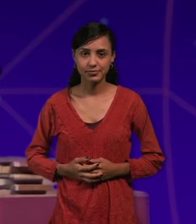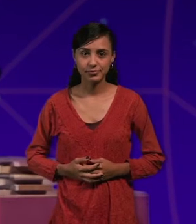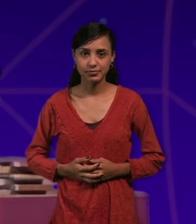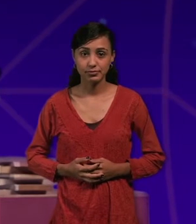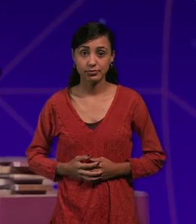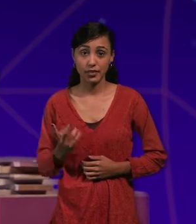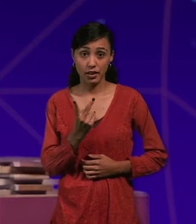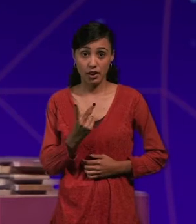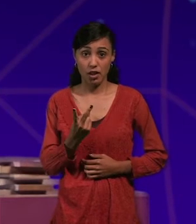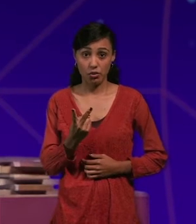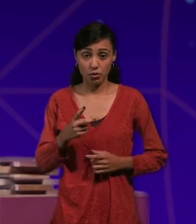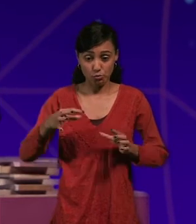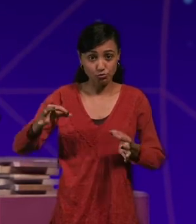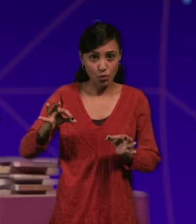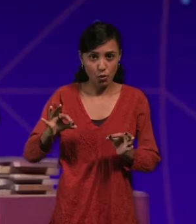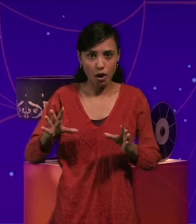que nuestras dos hojas se queden unidas.